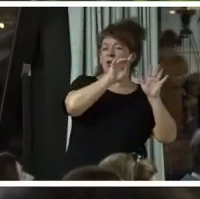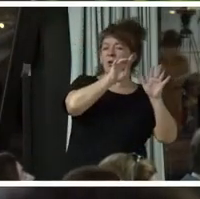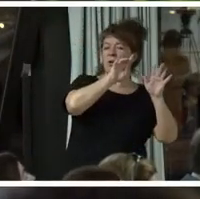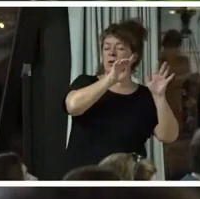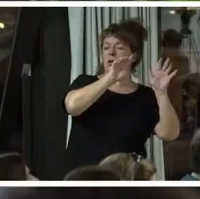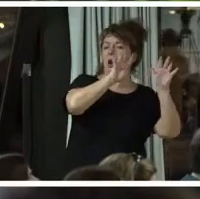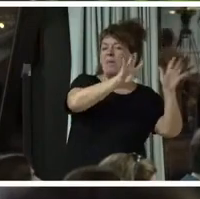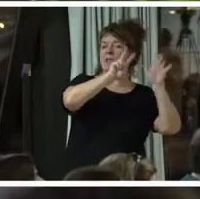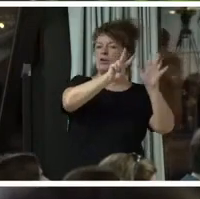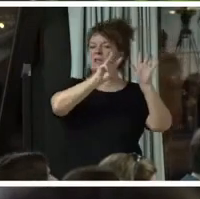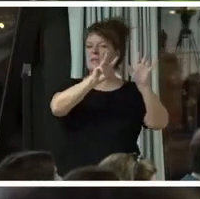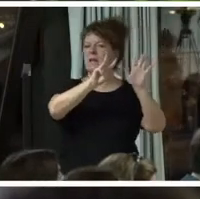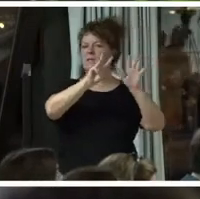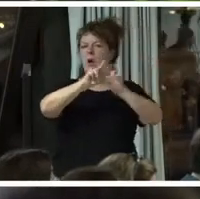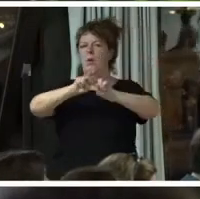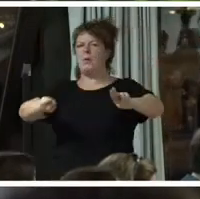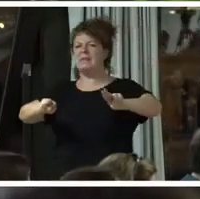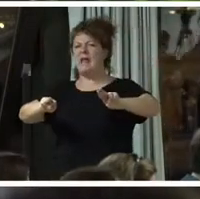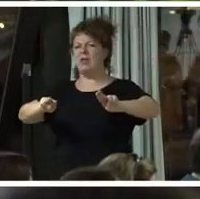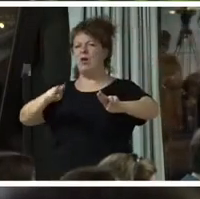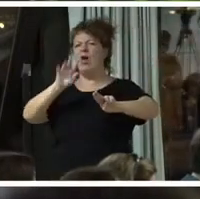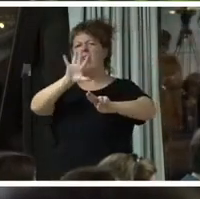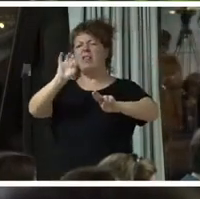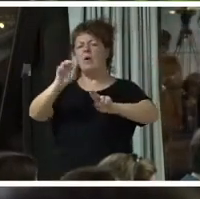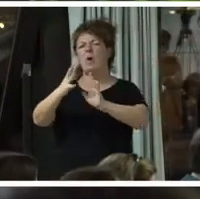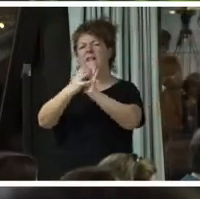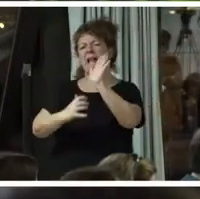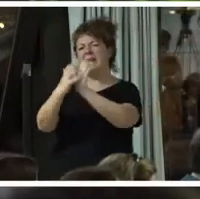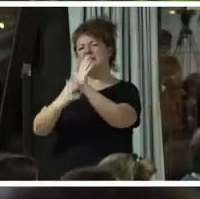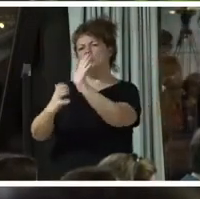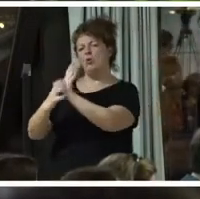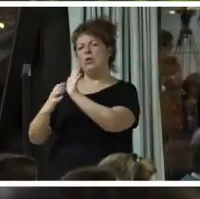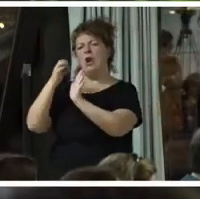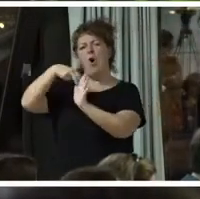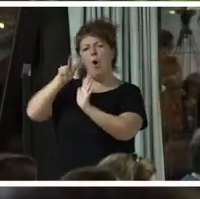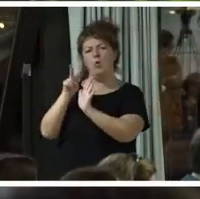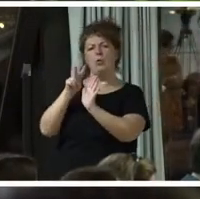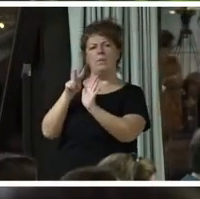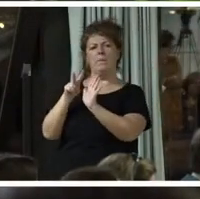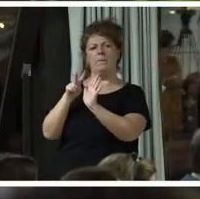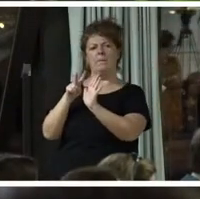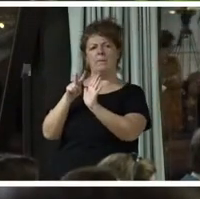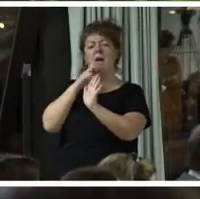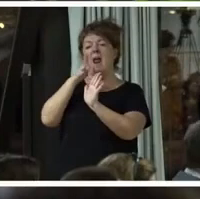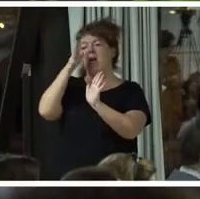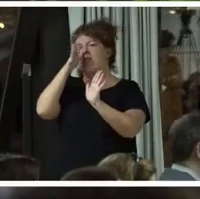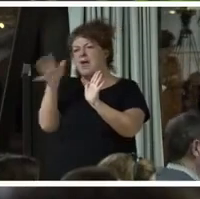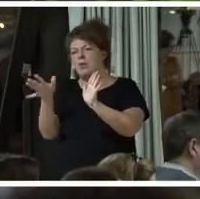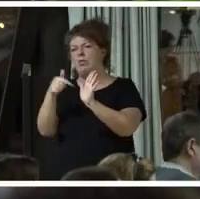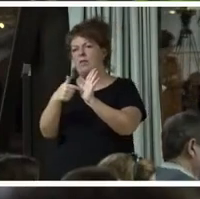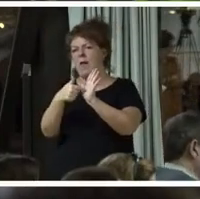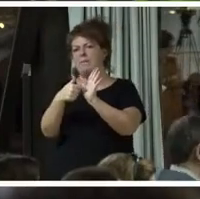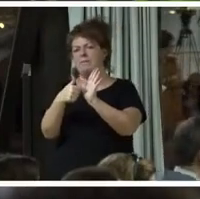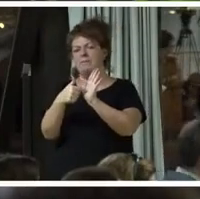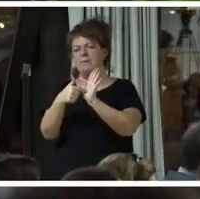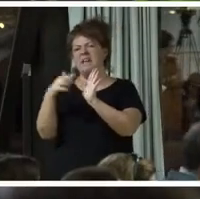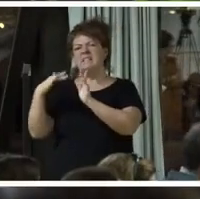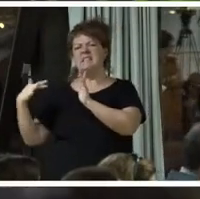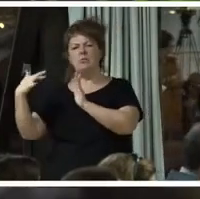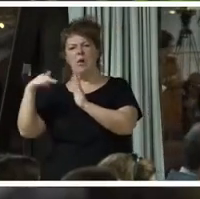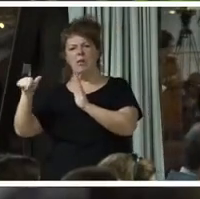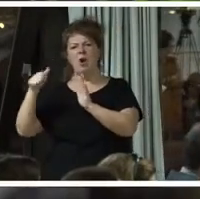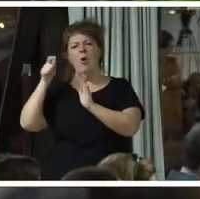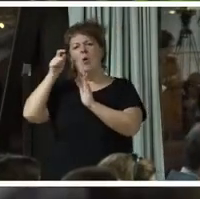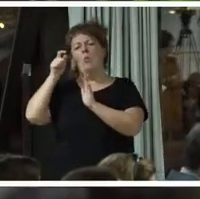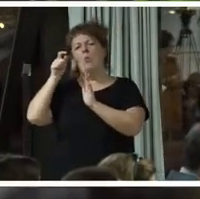1973 ha vetado cerca de 50 resoluciones de Naciones Unidas para que se denuncie la situación que está